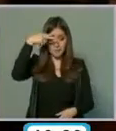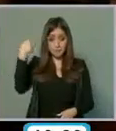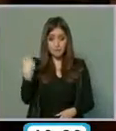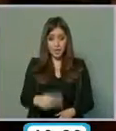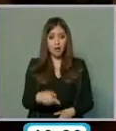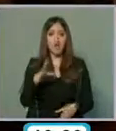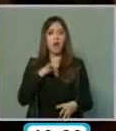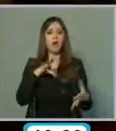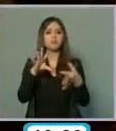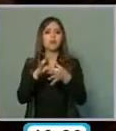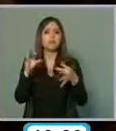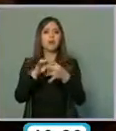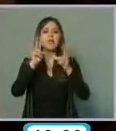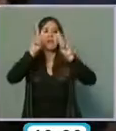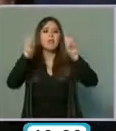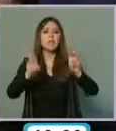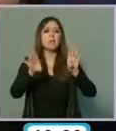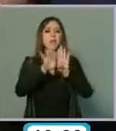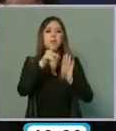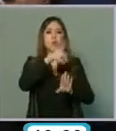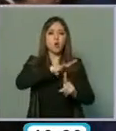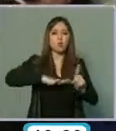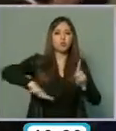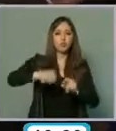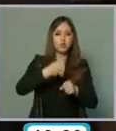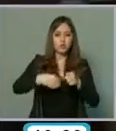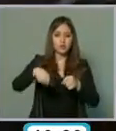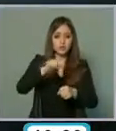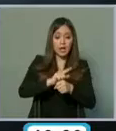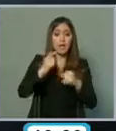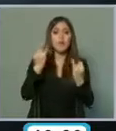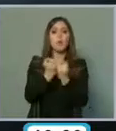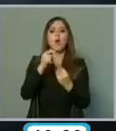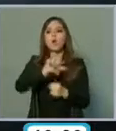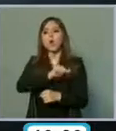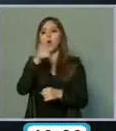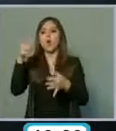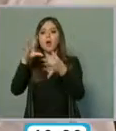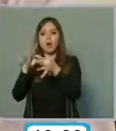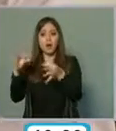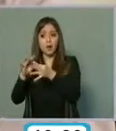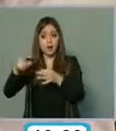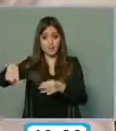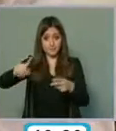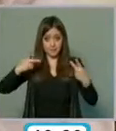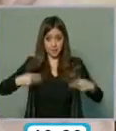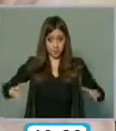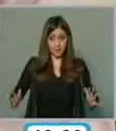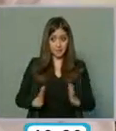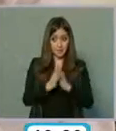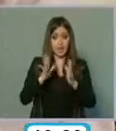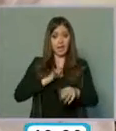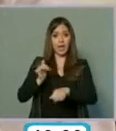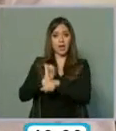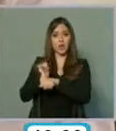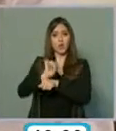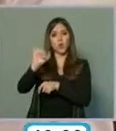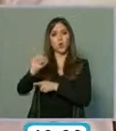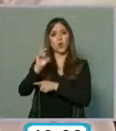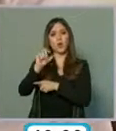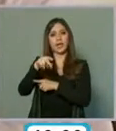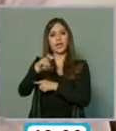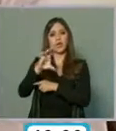temas de crítica social y rompe con los esquemas tradicionales de la dirección de escena. Entre los participantes se encuentra el actor mexicano